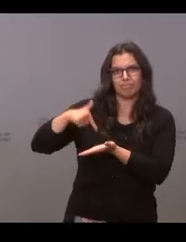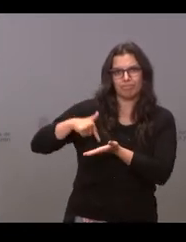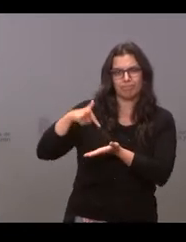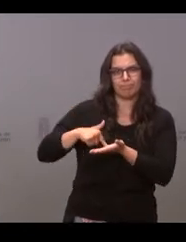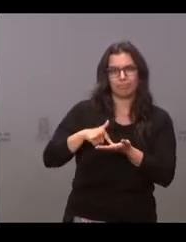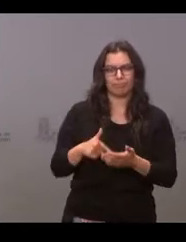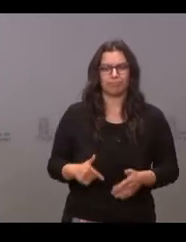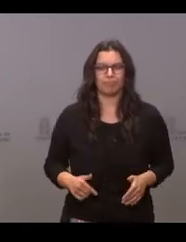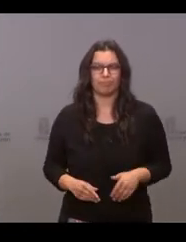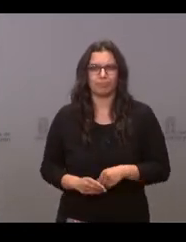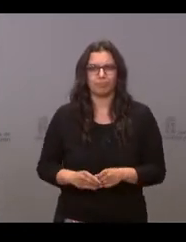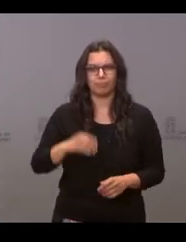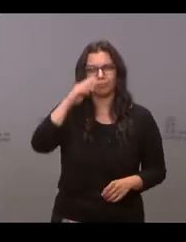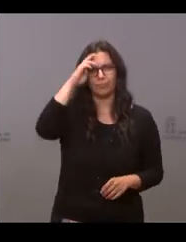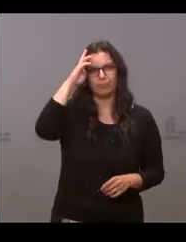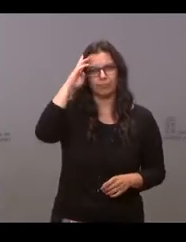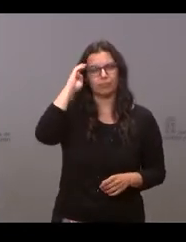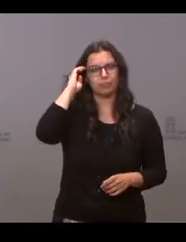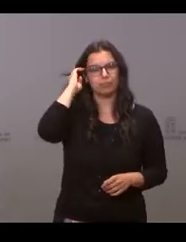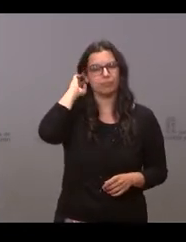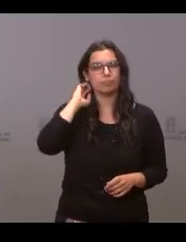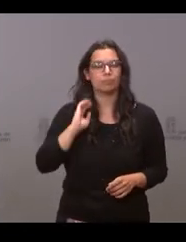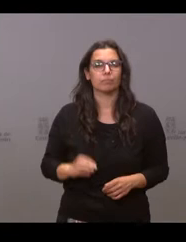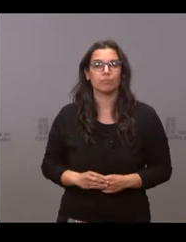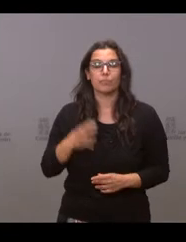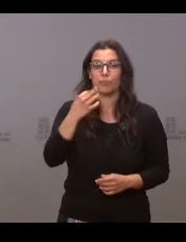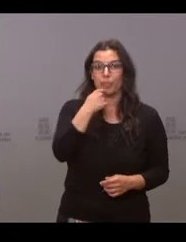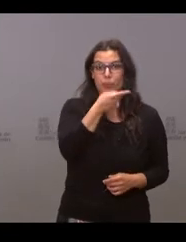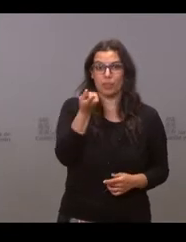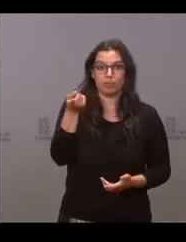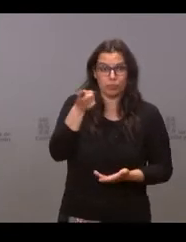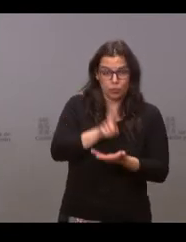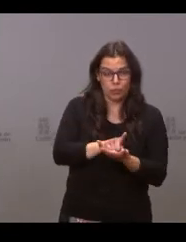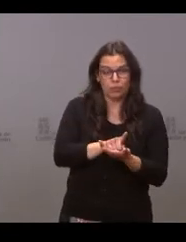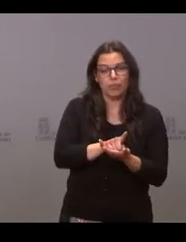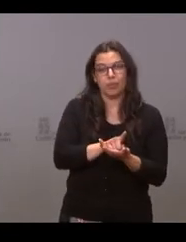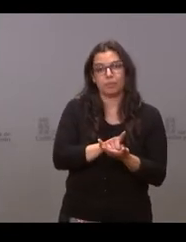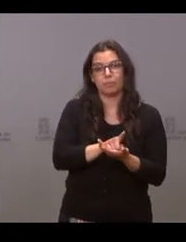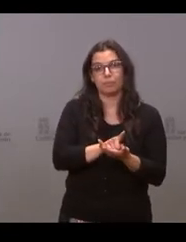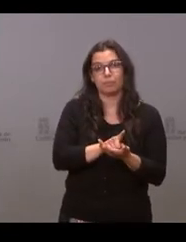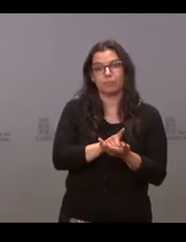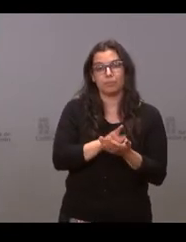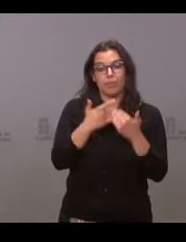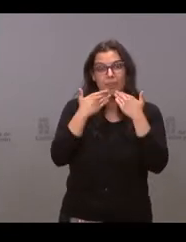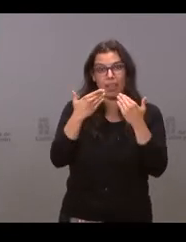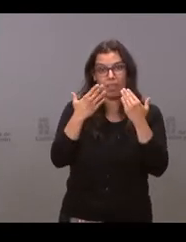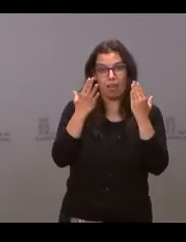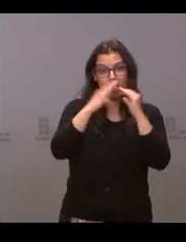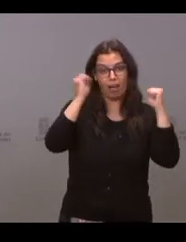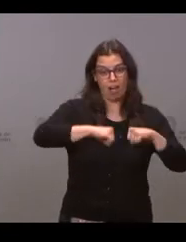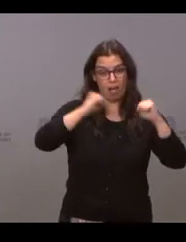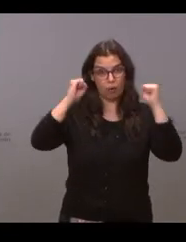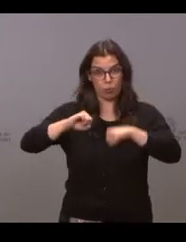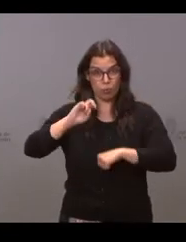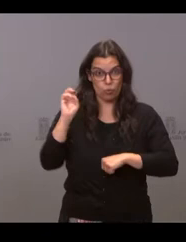castilla y león' hay que decir que una vez más con estos acuerdos el diálogo